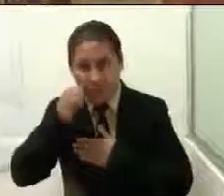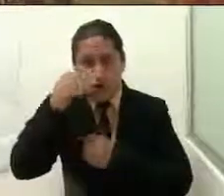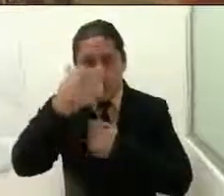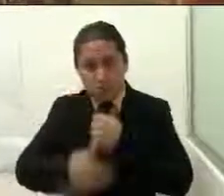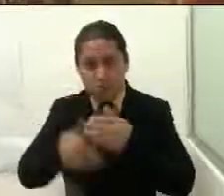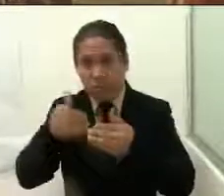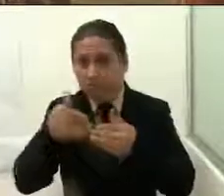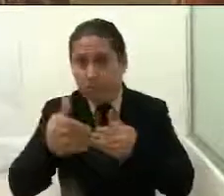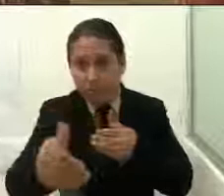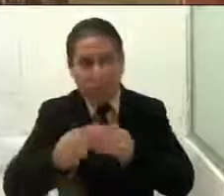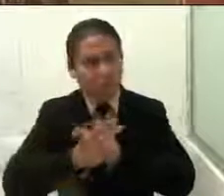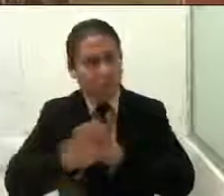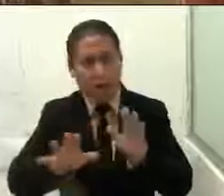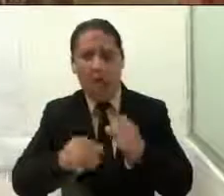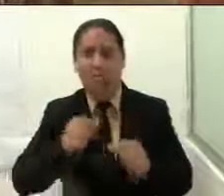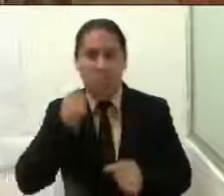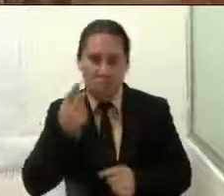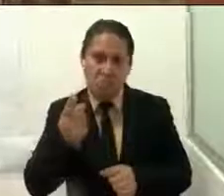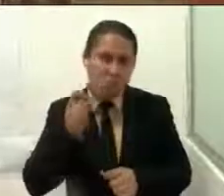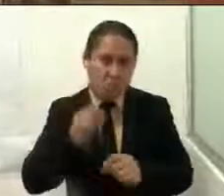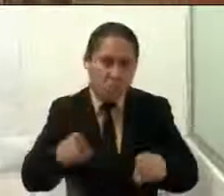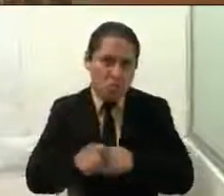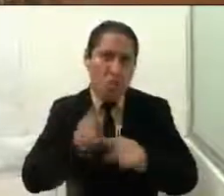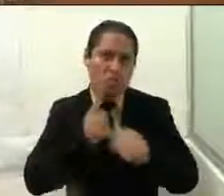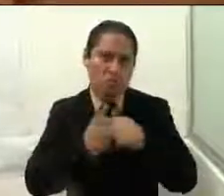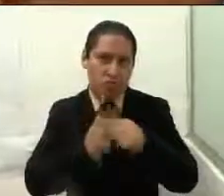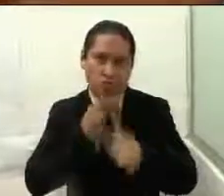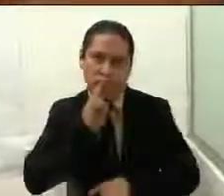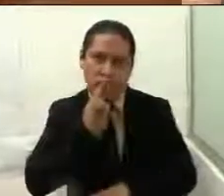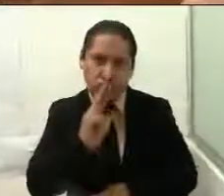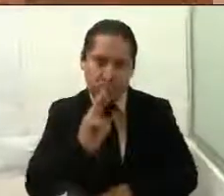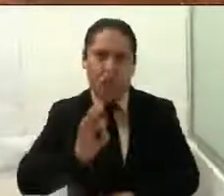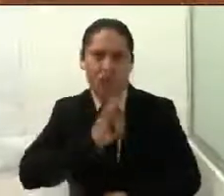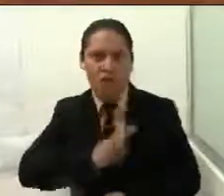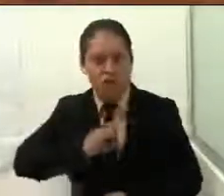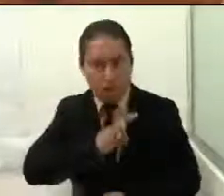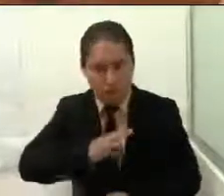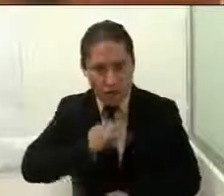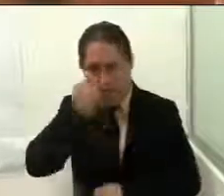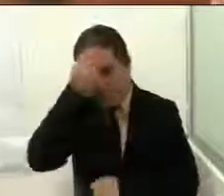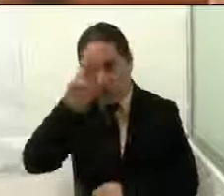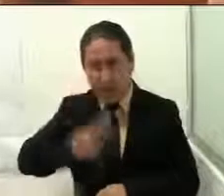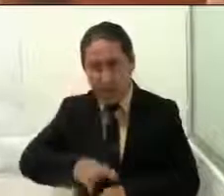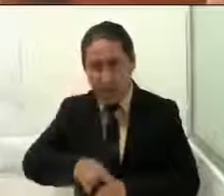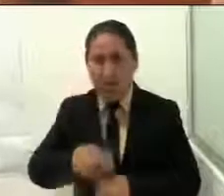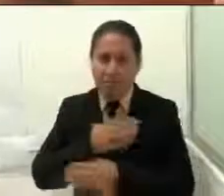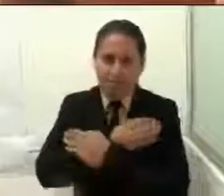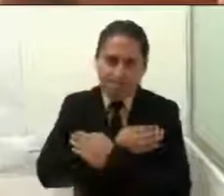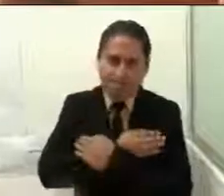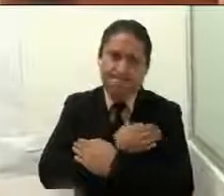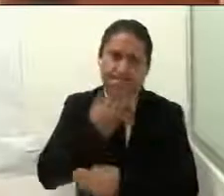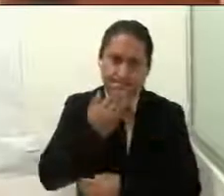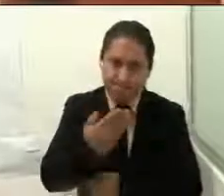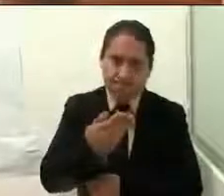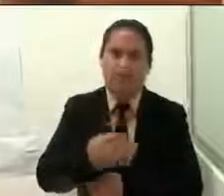dando buenos resultados y bueno también mi felicitación al señor secretario y que haga extensiva esta felicitación